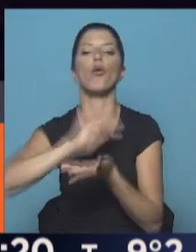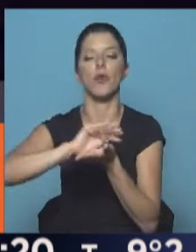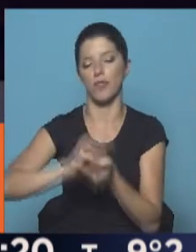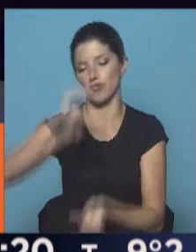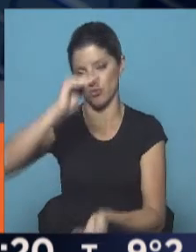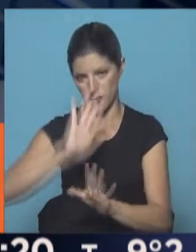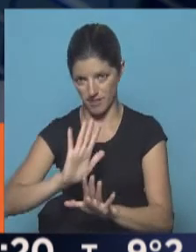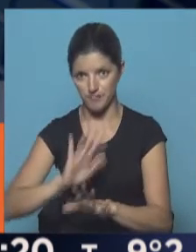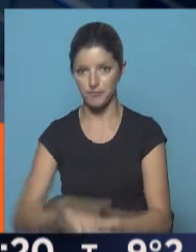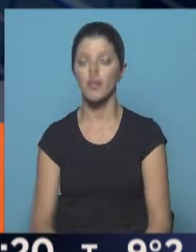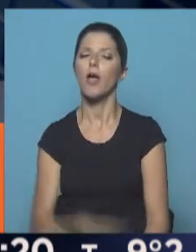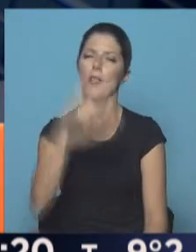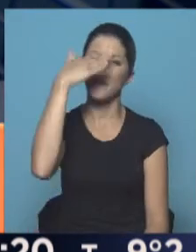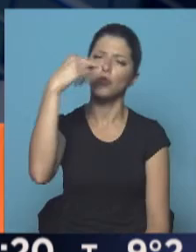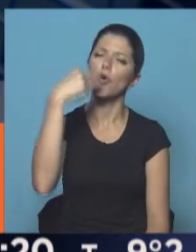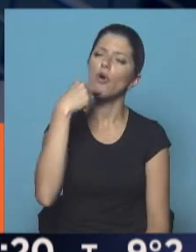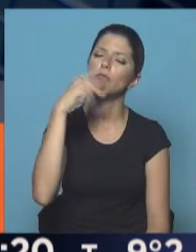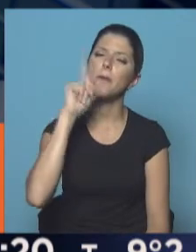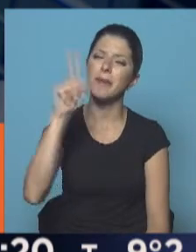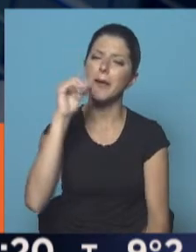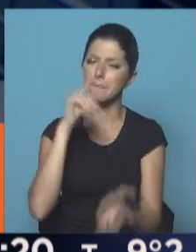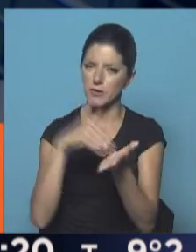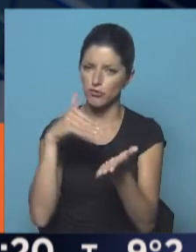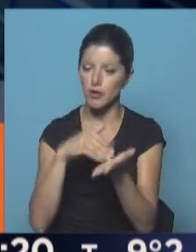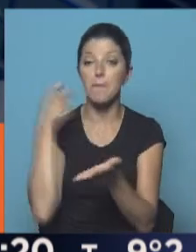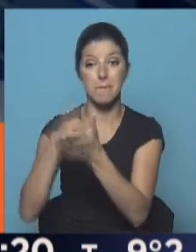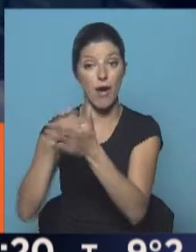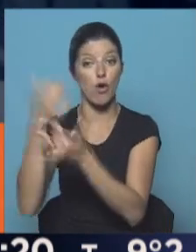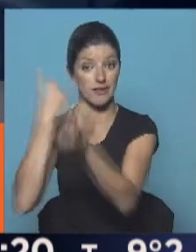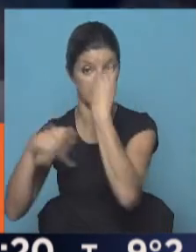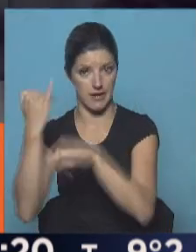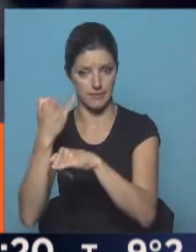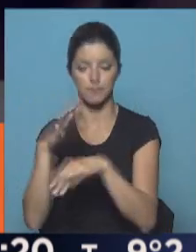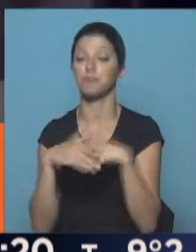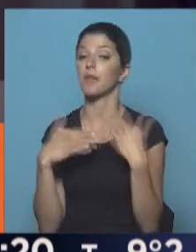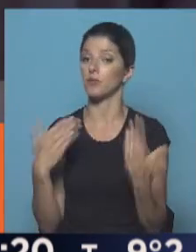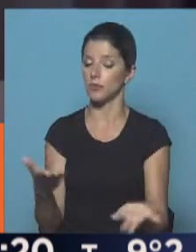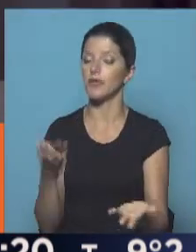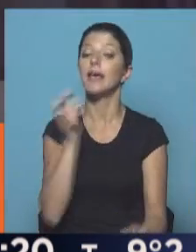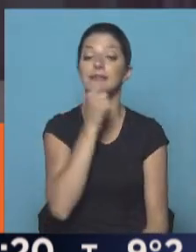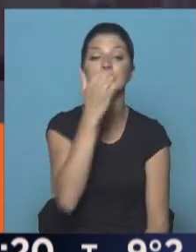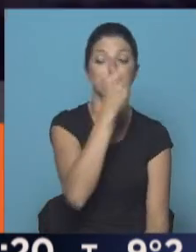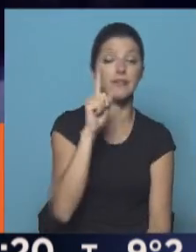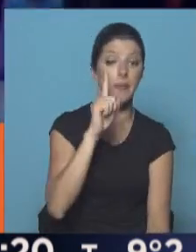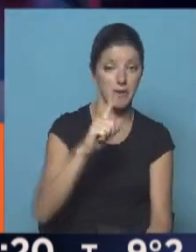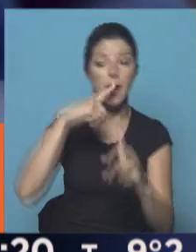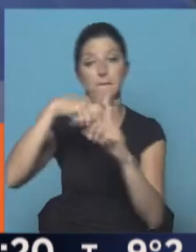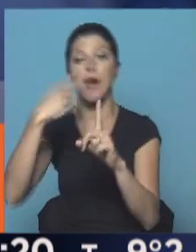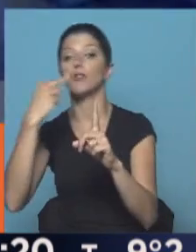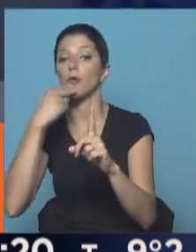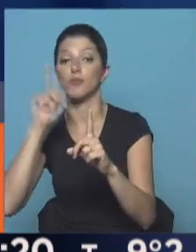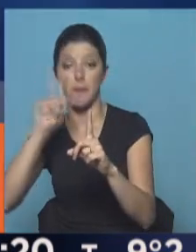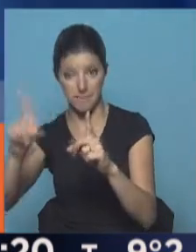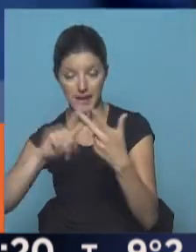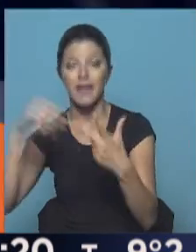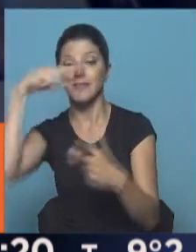Después tenés 11.000 millones de dólares de pago de intereses. Entonces, si vos tenés 60.000 más 11.000,